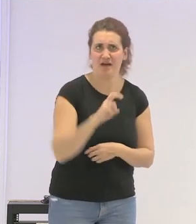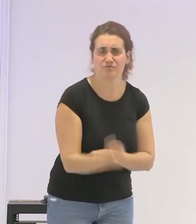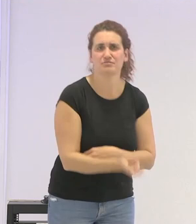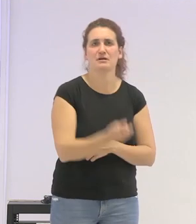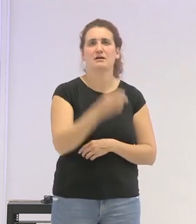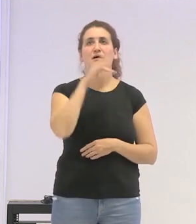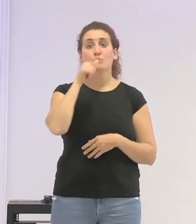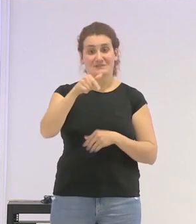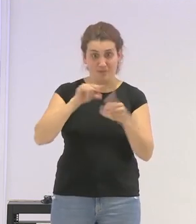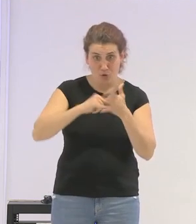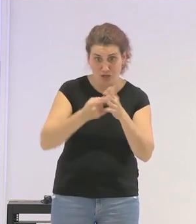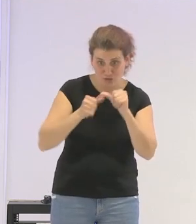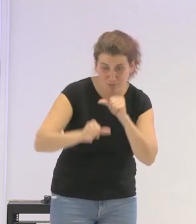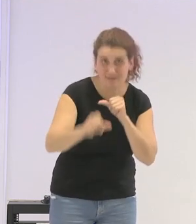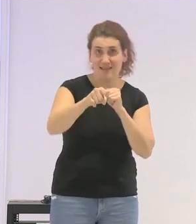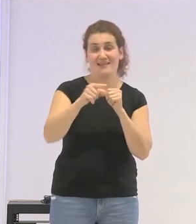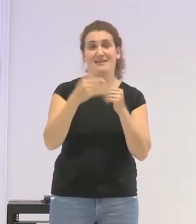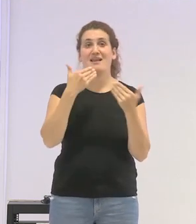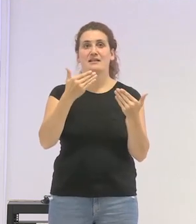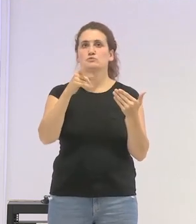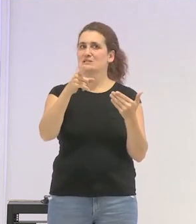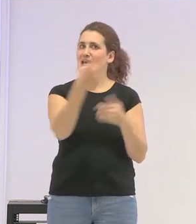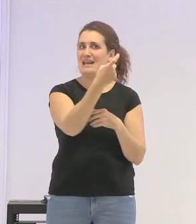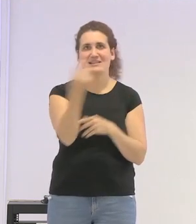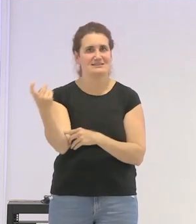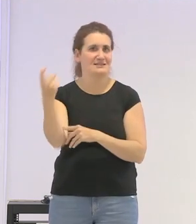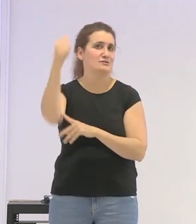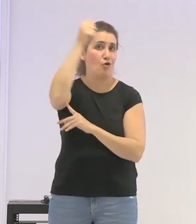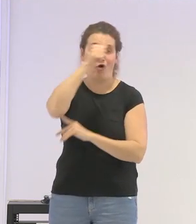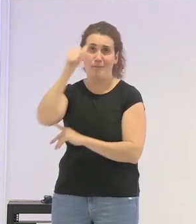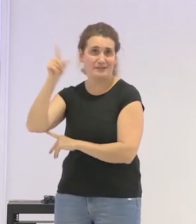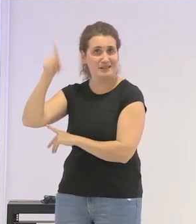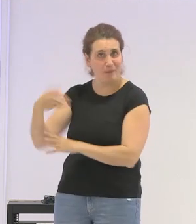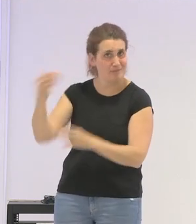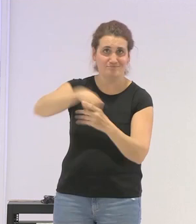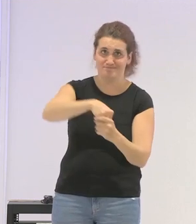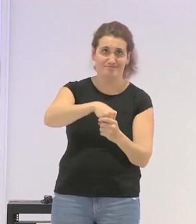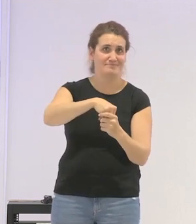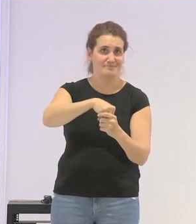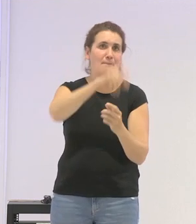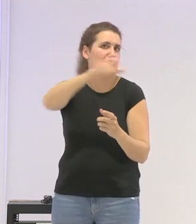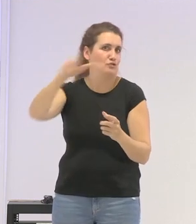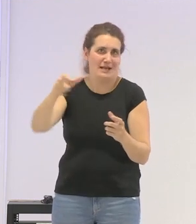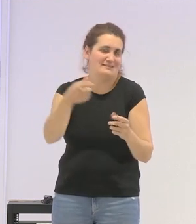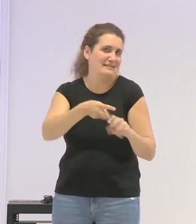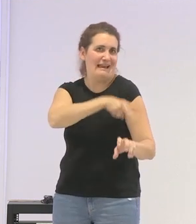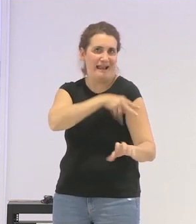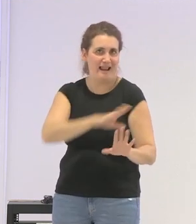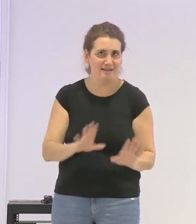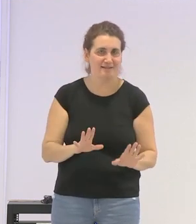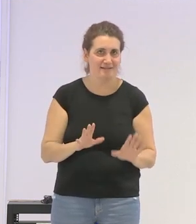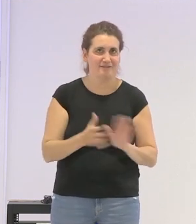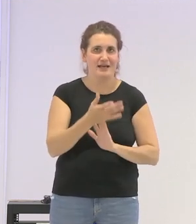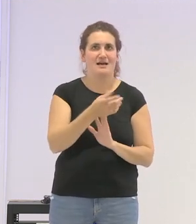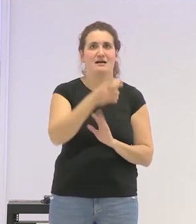partir de ese proyecto, necesitas que se sumen a él pues la mayor cantidad posible de gente. Entonces, bueno, yo creo que